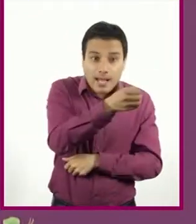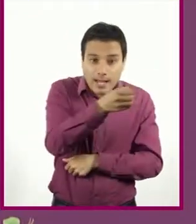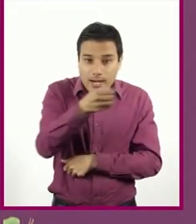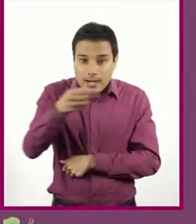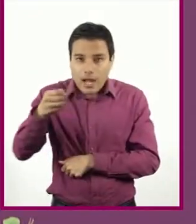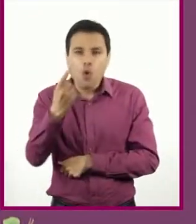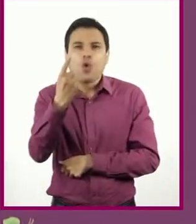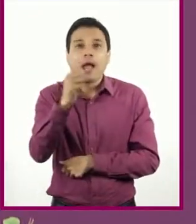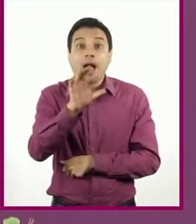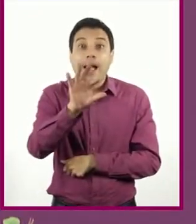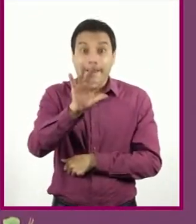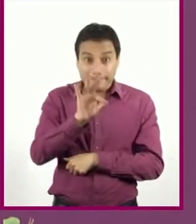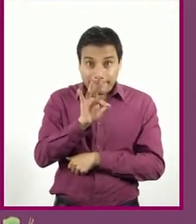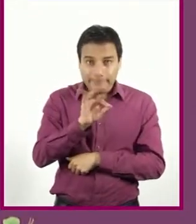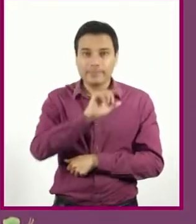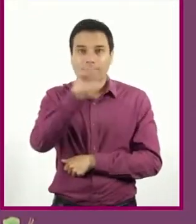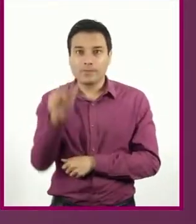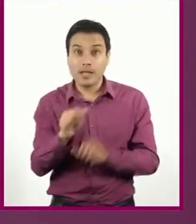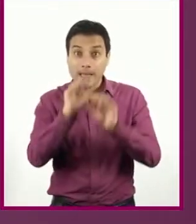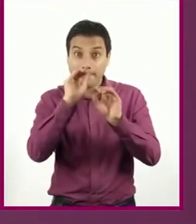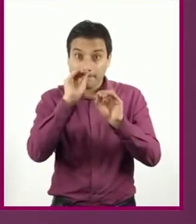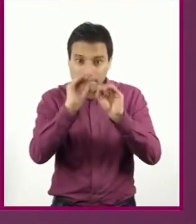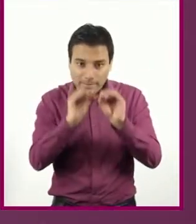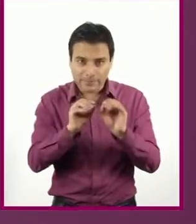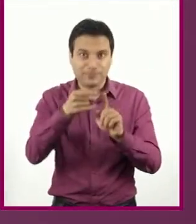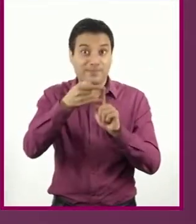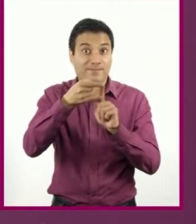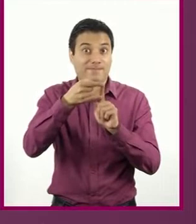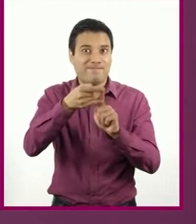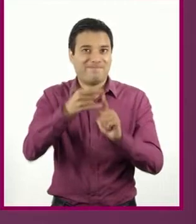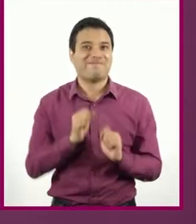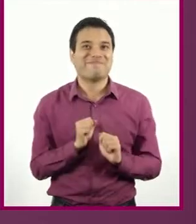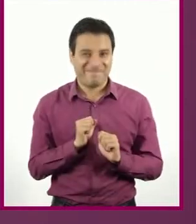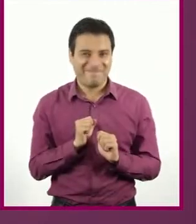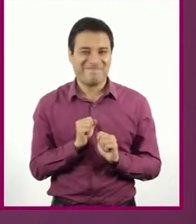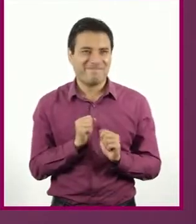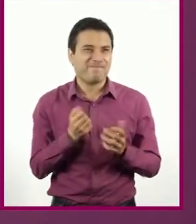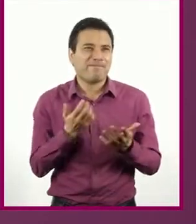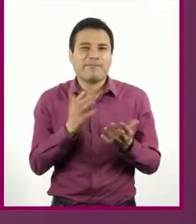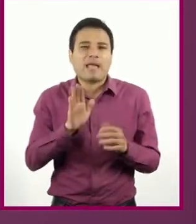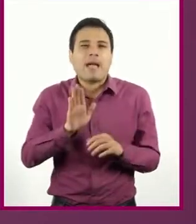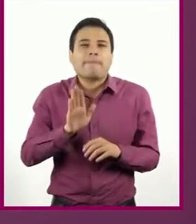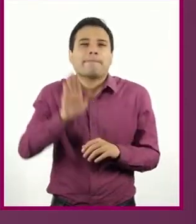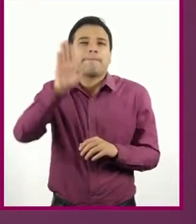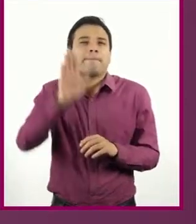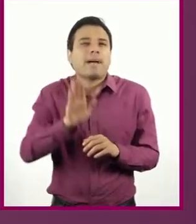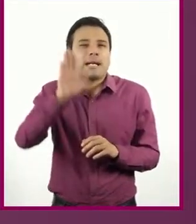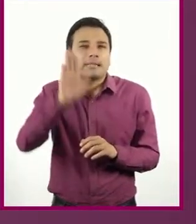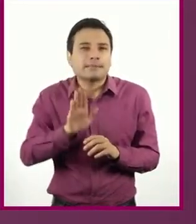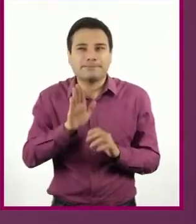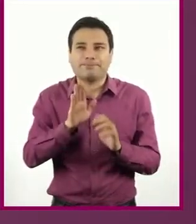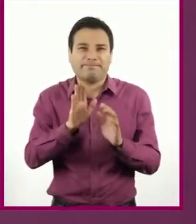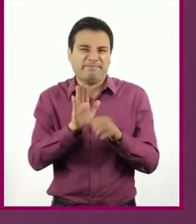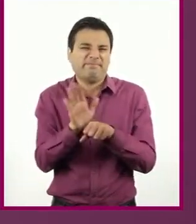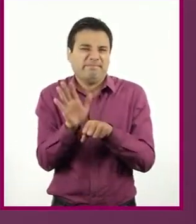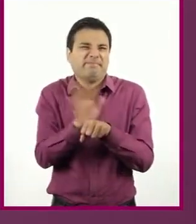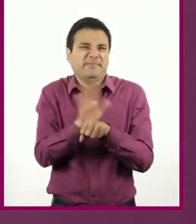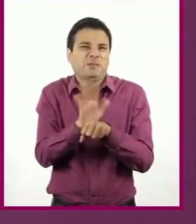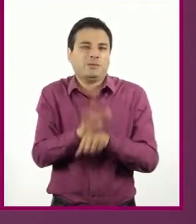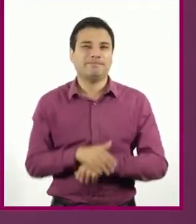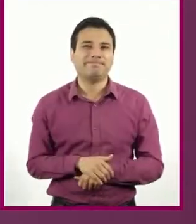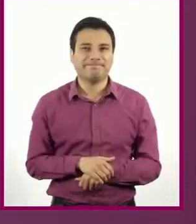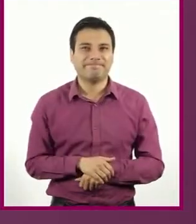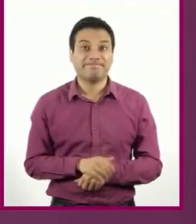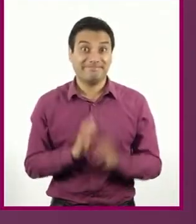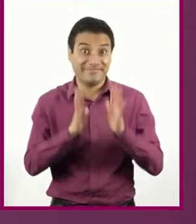por supuesto no dejan de ser un relato visual. Algo así como si fuéramos armando una película. ¿Listas